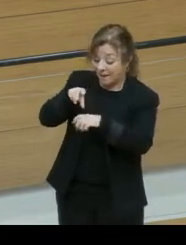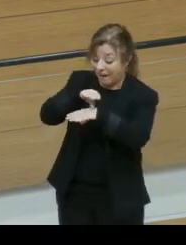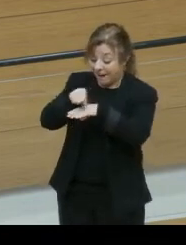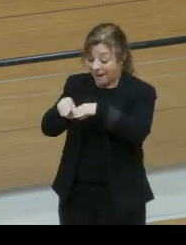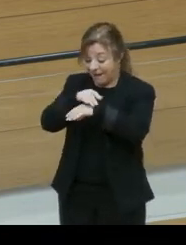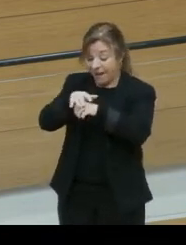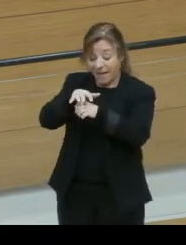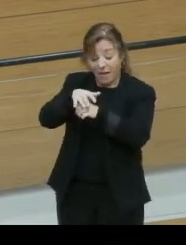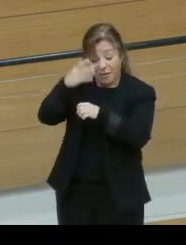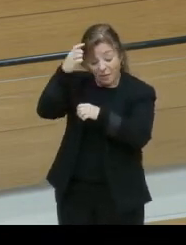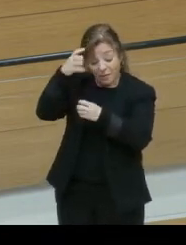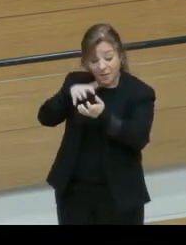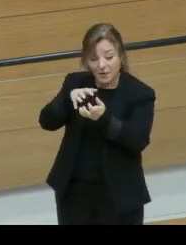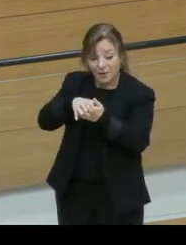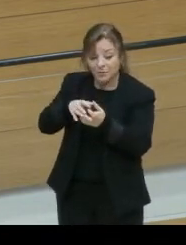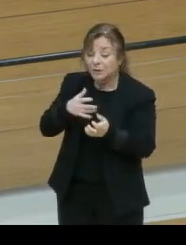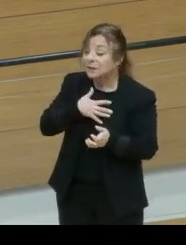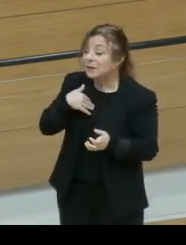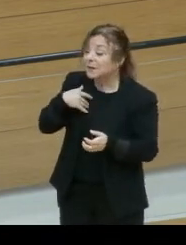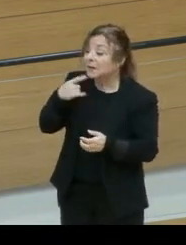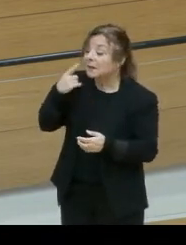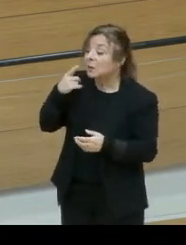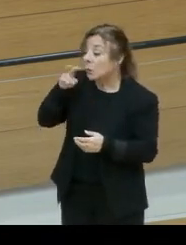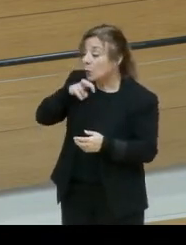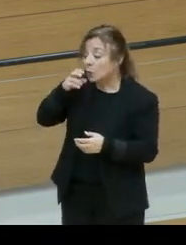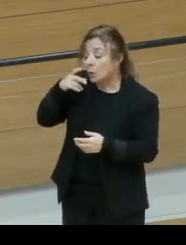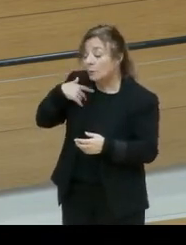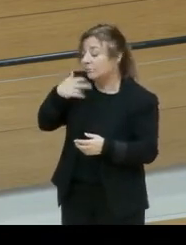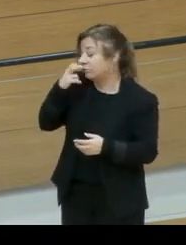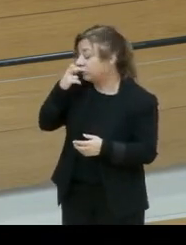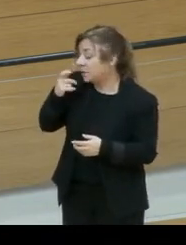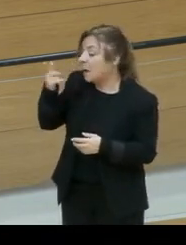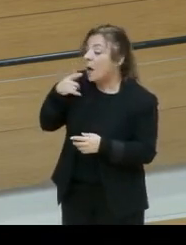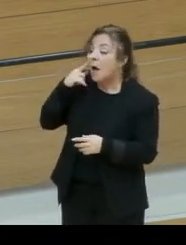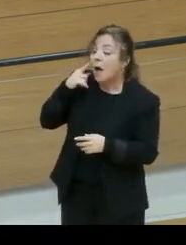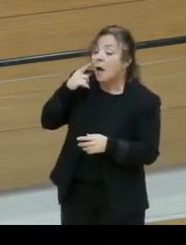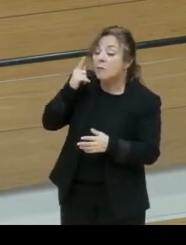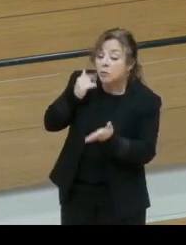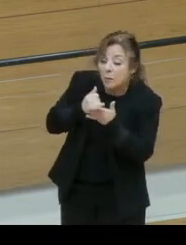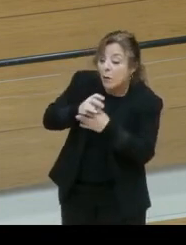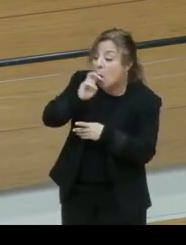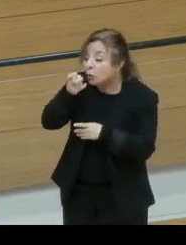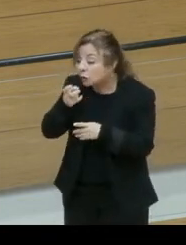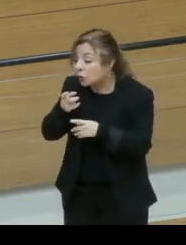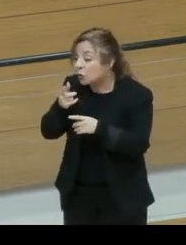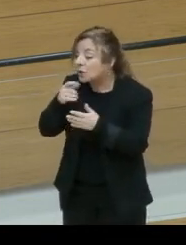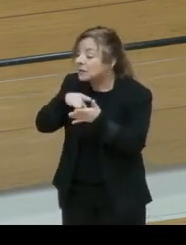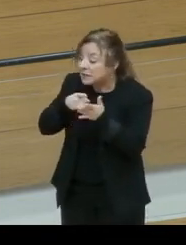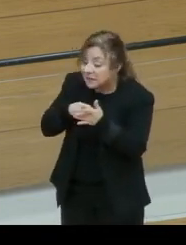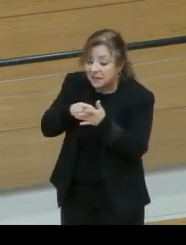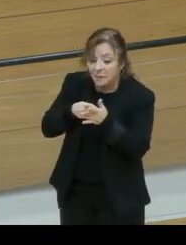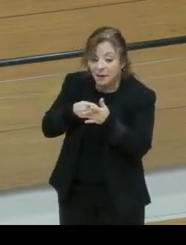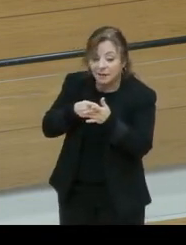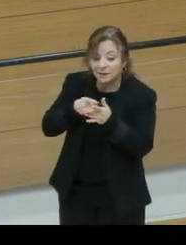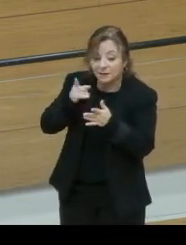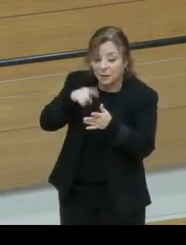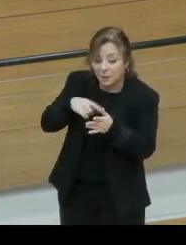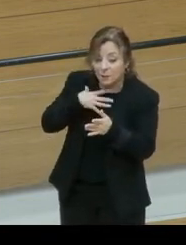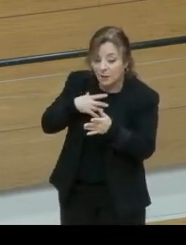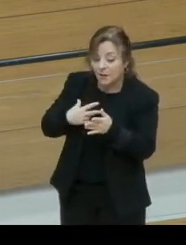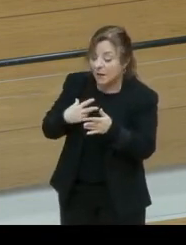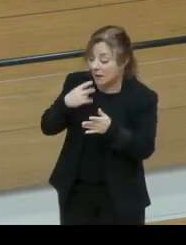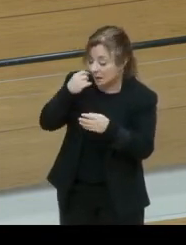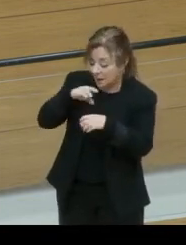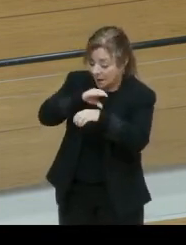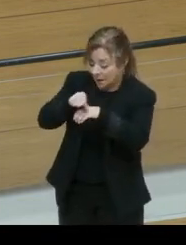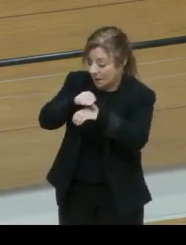la curiosidad de si habéis probado alguna otra vía o algún otro sistema que pudiese también atravesar